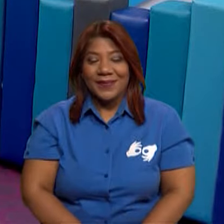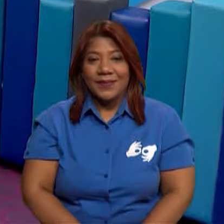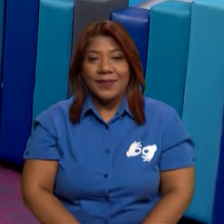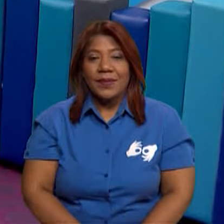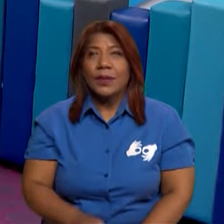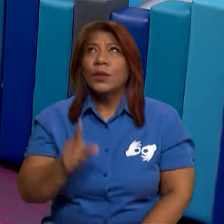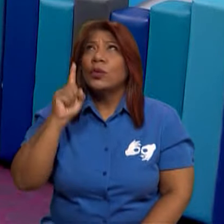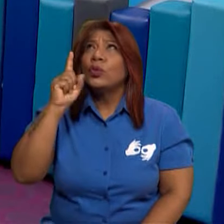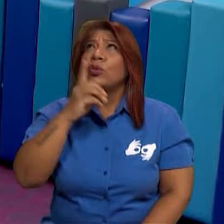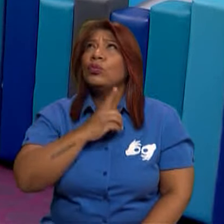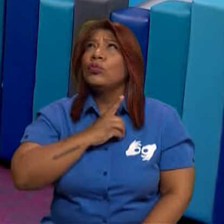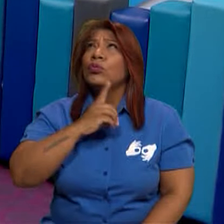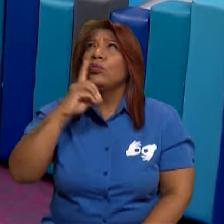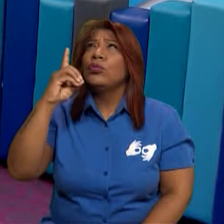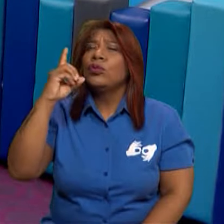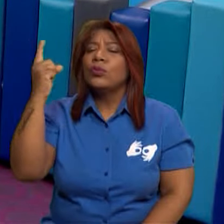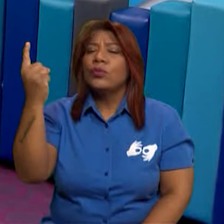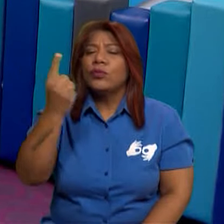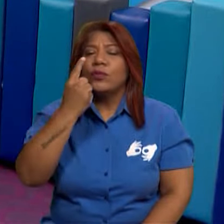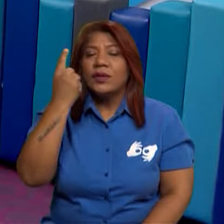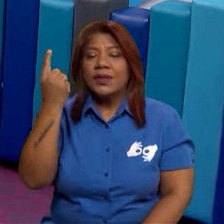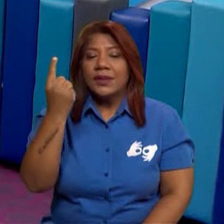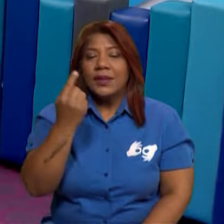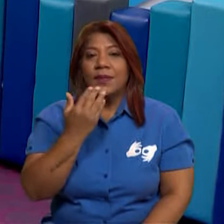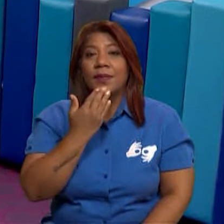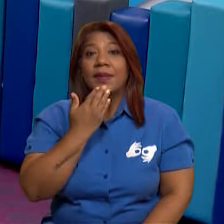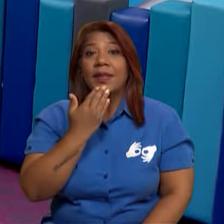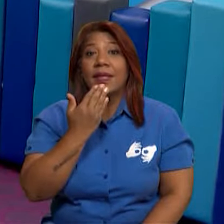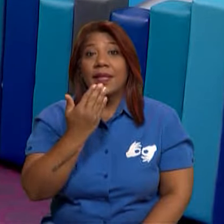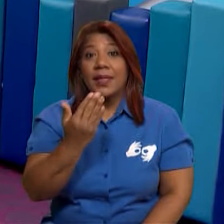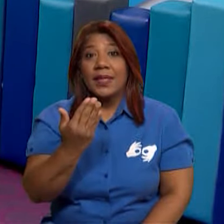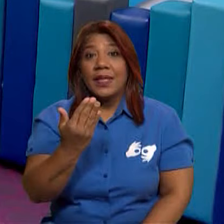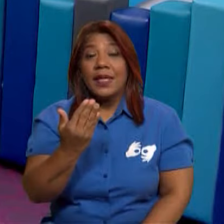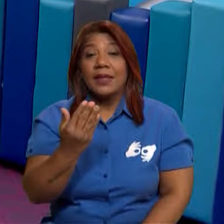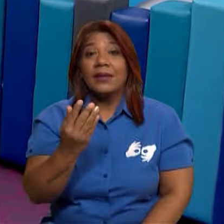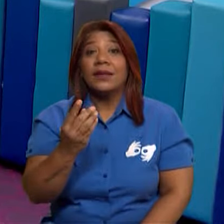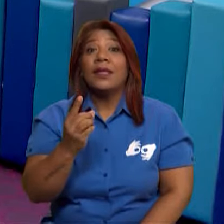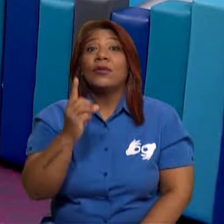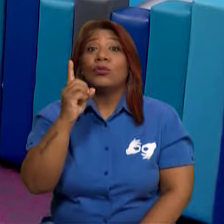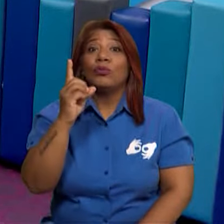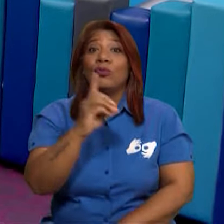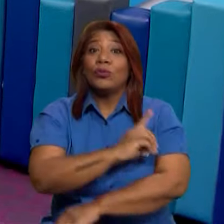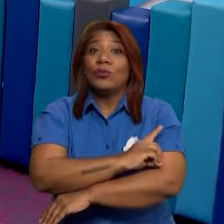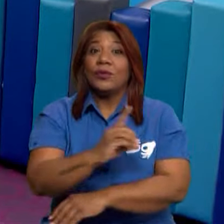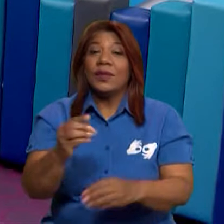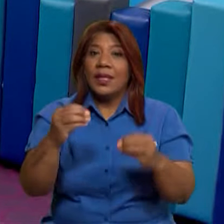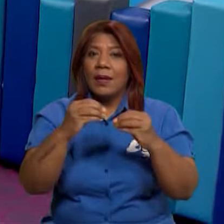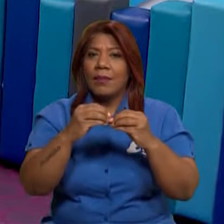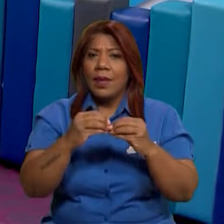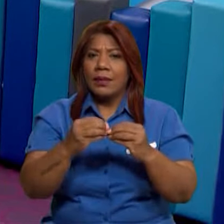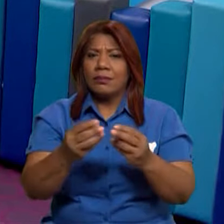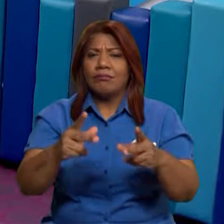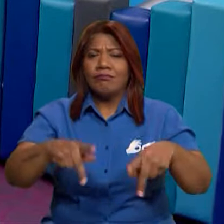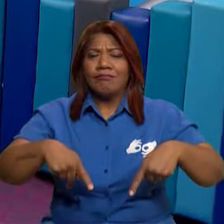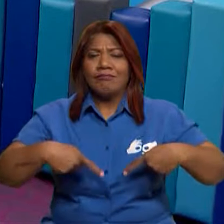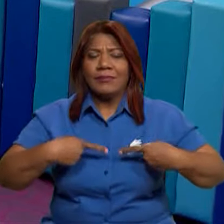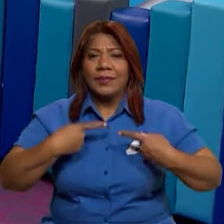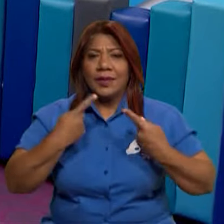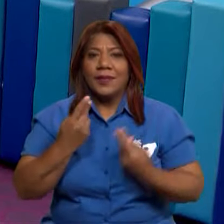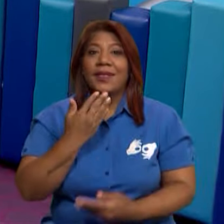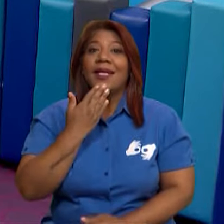Eterno Dios, te damos gracias por un día más de vida. Te agradecemos,